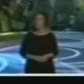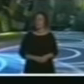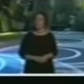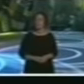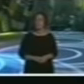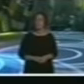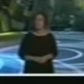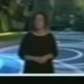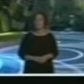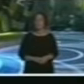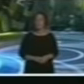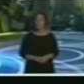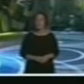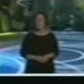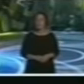Los Bambas.